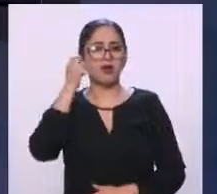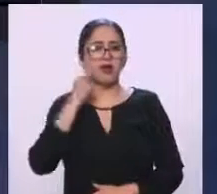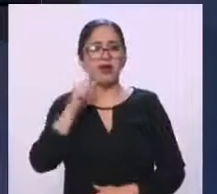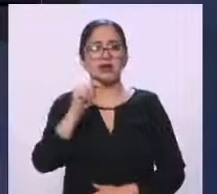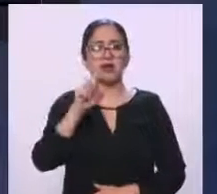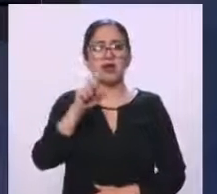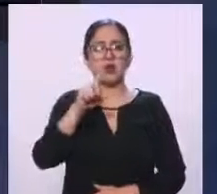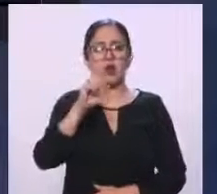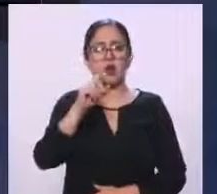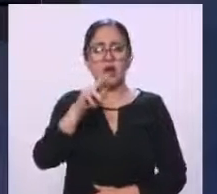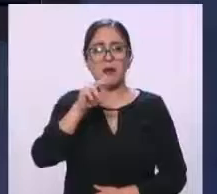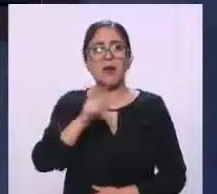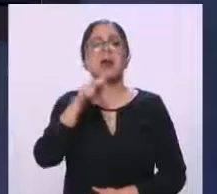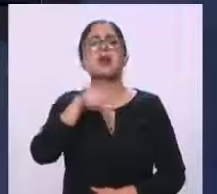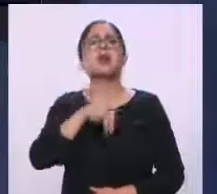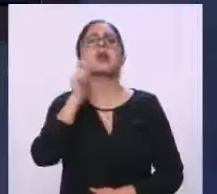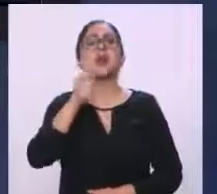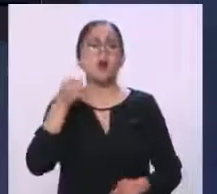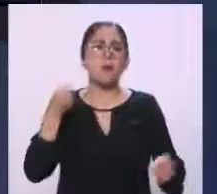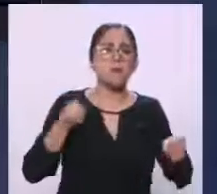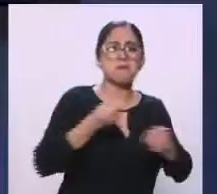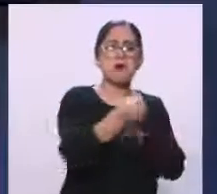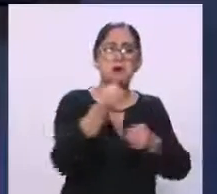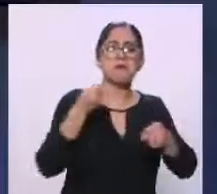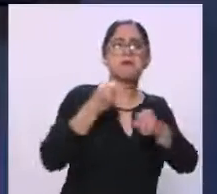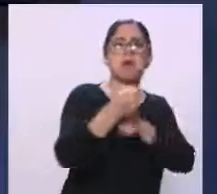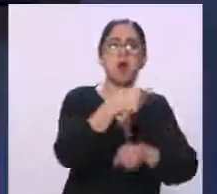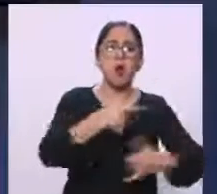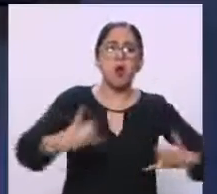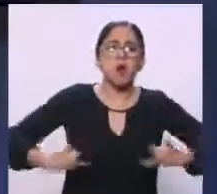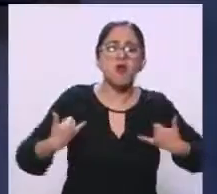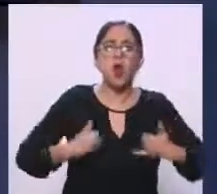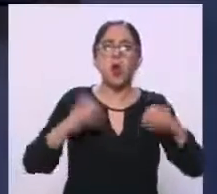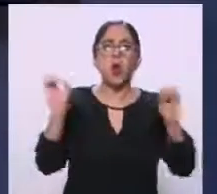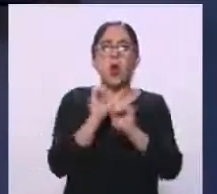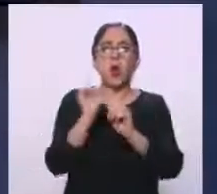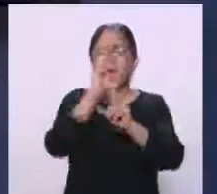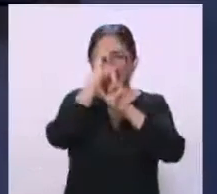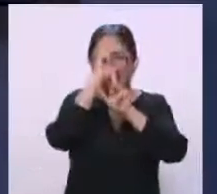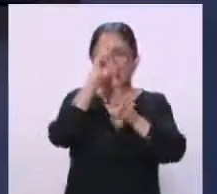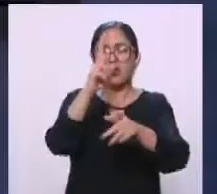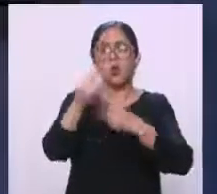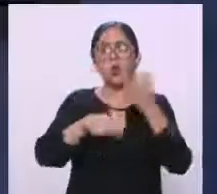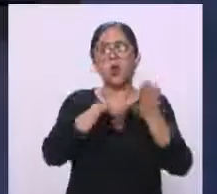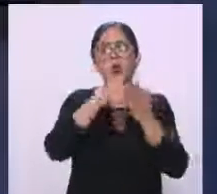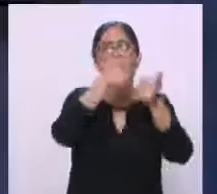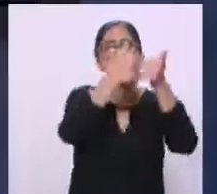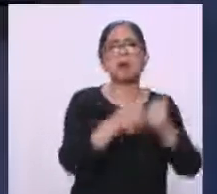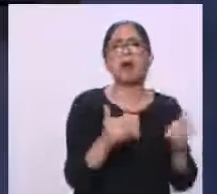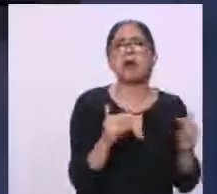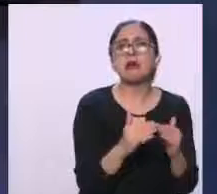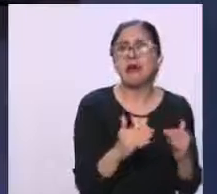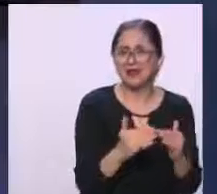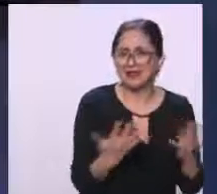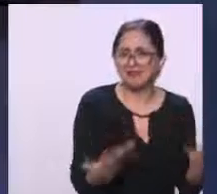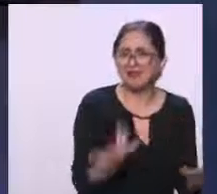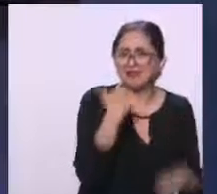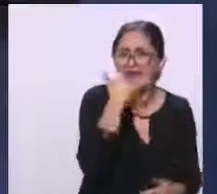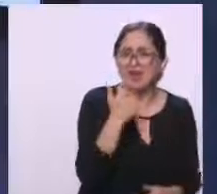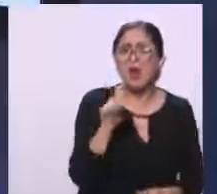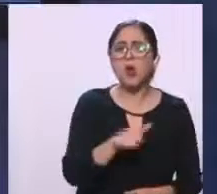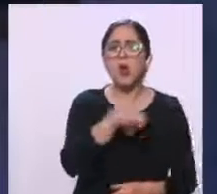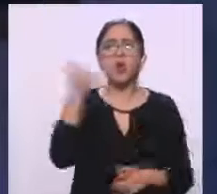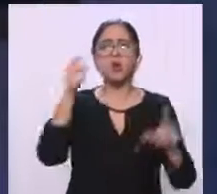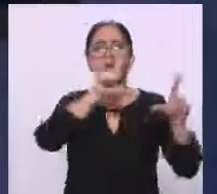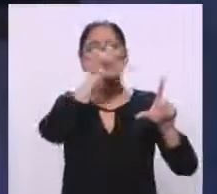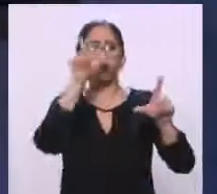comunitaria tecampanera golpeó a jóvenes que no siguieron el llamado a quedarse en casa. Y no es un caso aislado. En otros municipios de la República se han